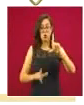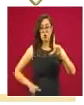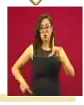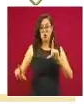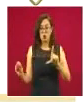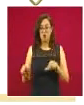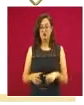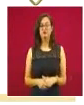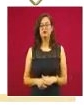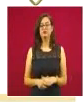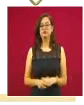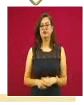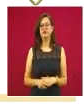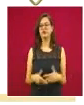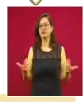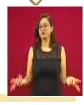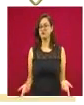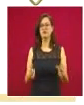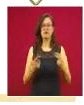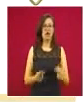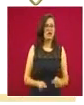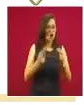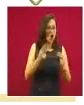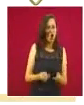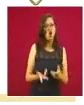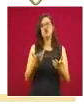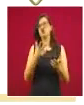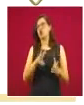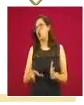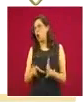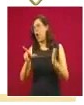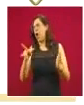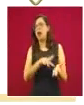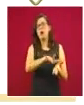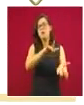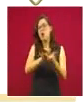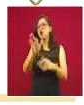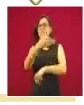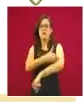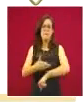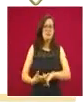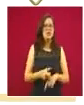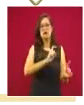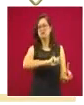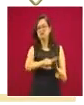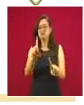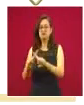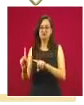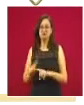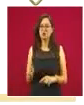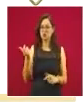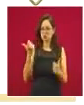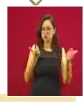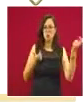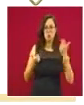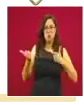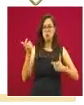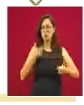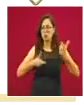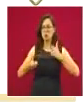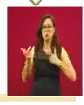Son recursos que caen en los comercios, caen en los negocios, que las familias tienen acceso al mismo y les permite poder